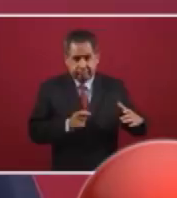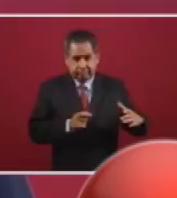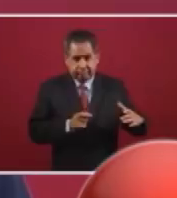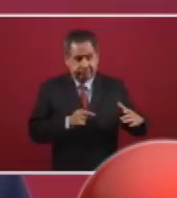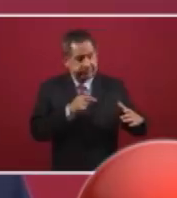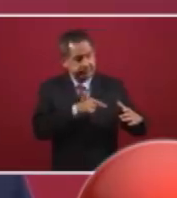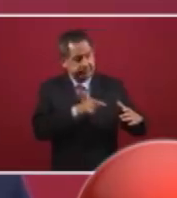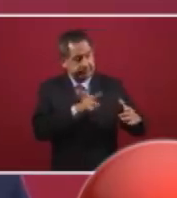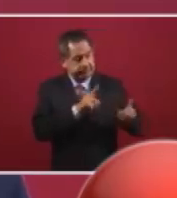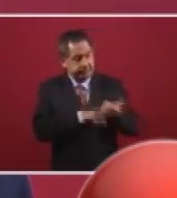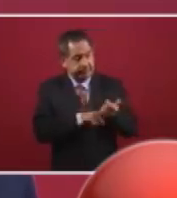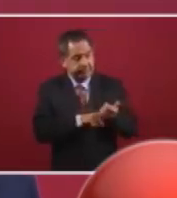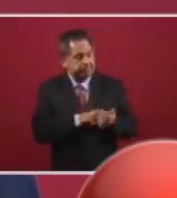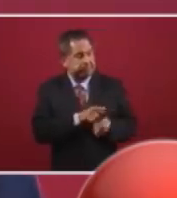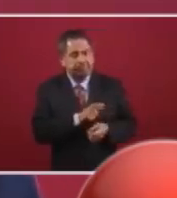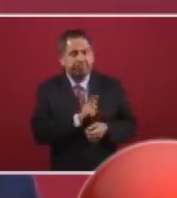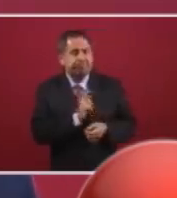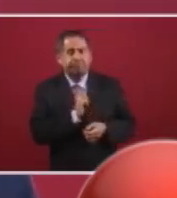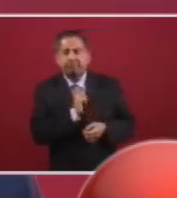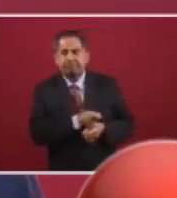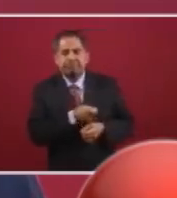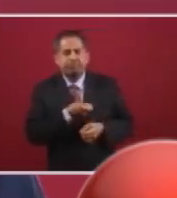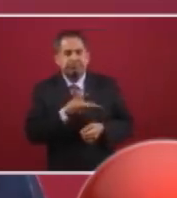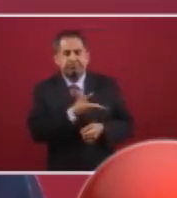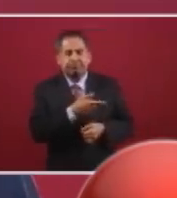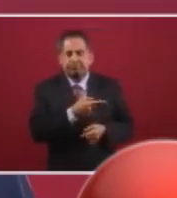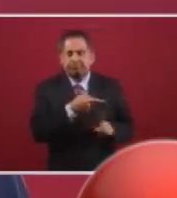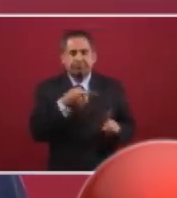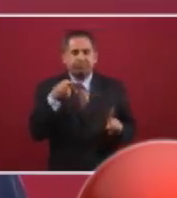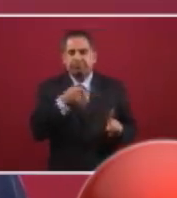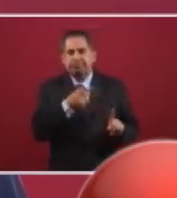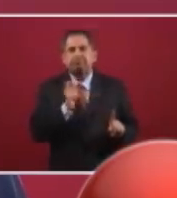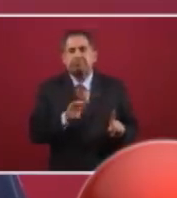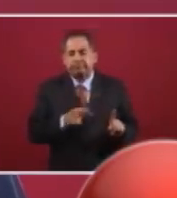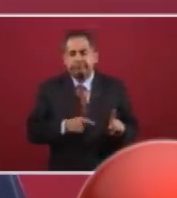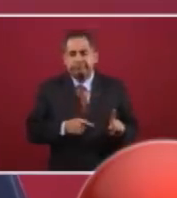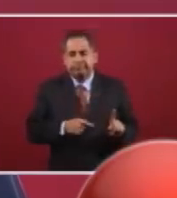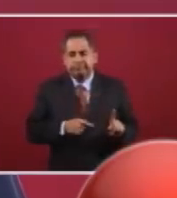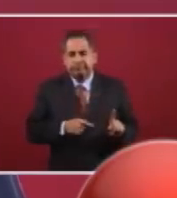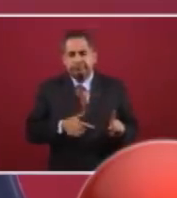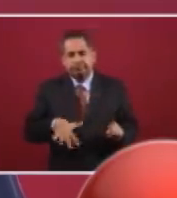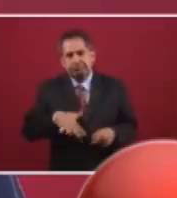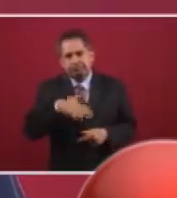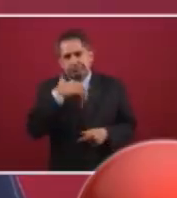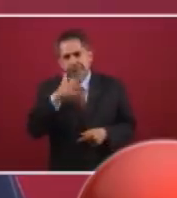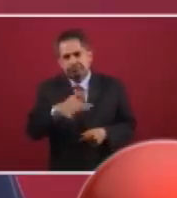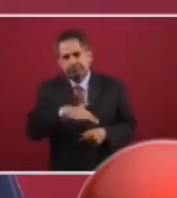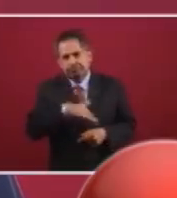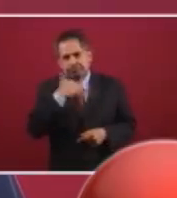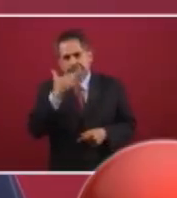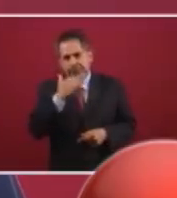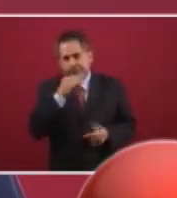tiene como característica principal la corrupción